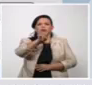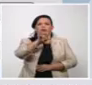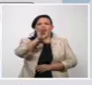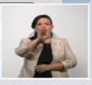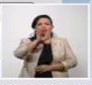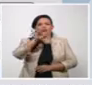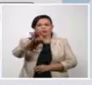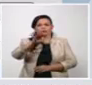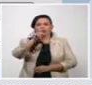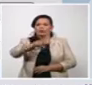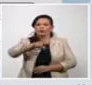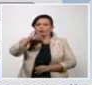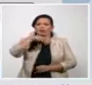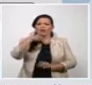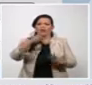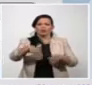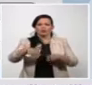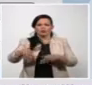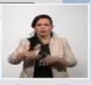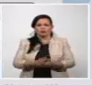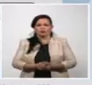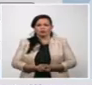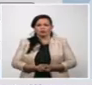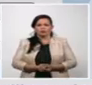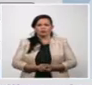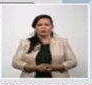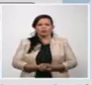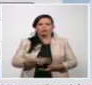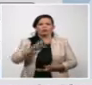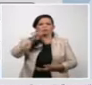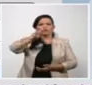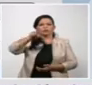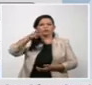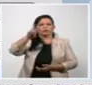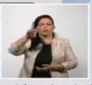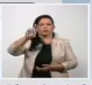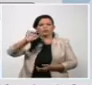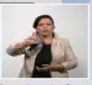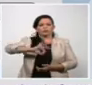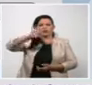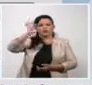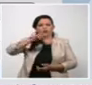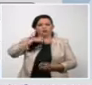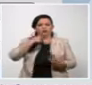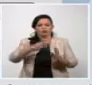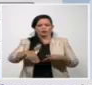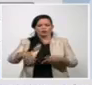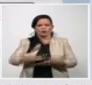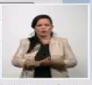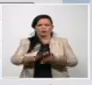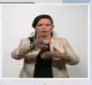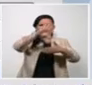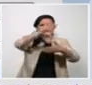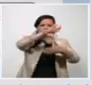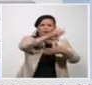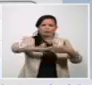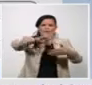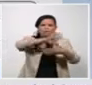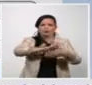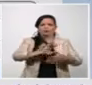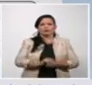2.424.988 fallecidos, letalidad de 2,20. Las Américas, epicentro de la pandemia,